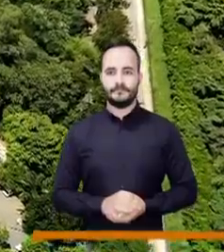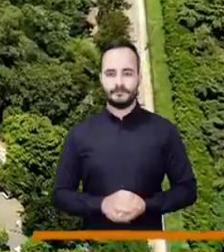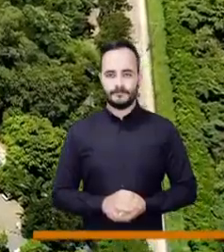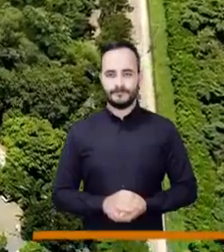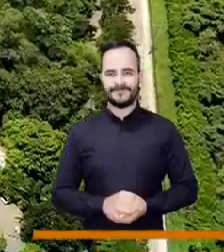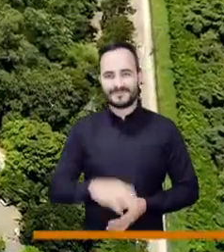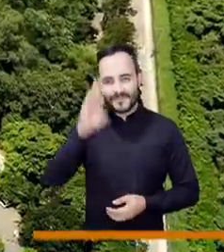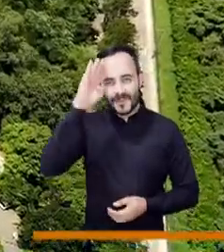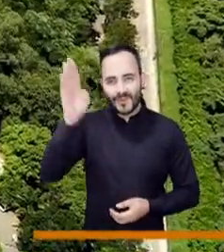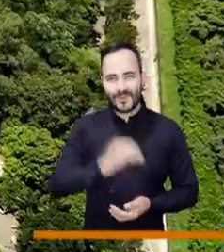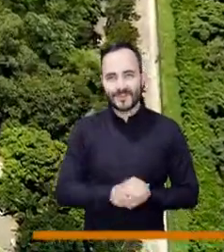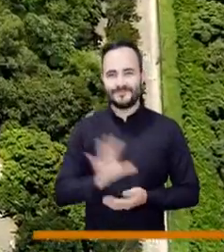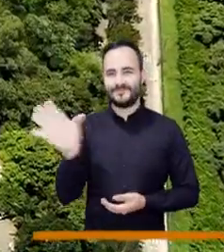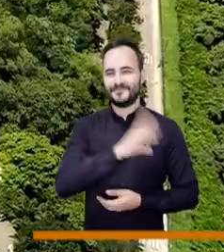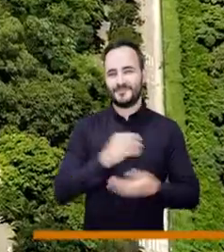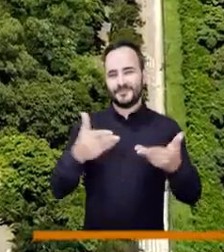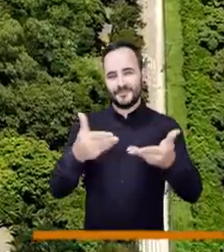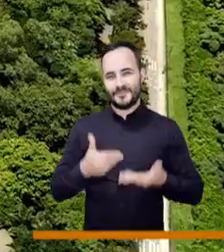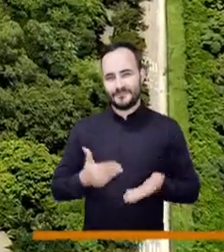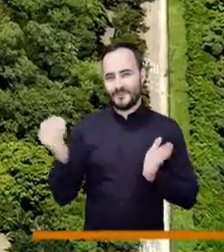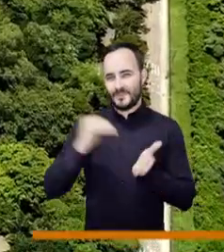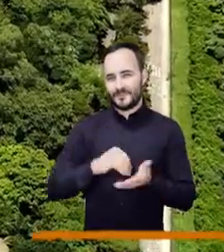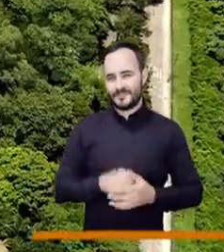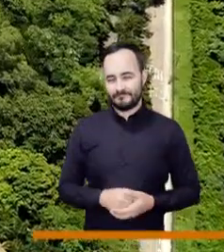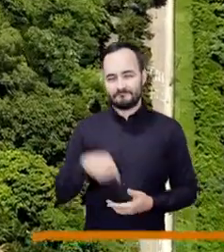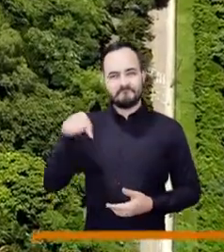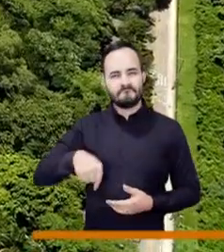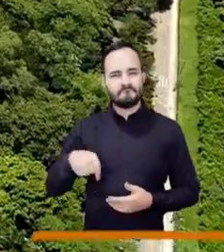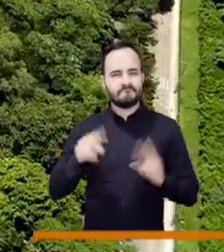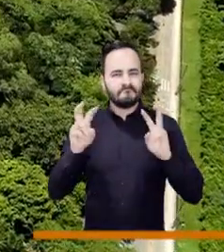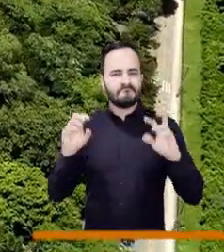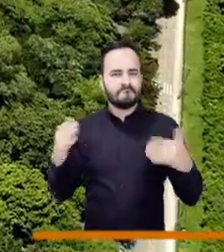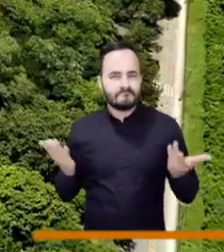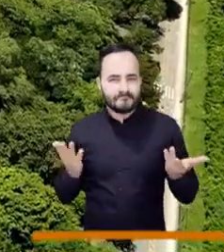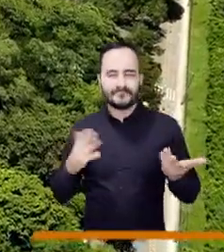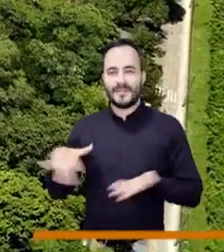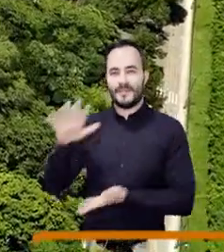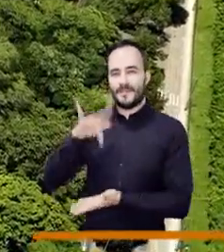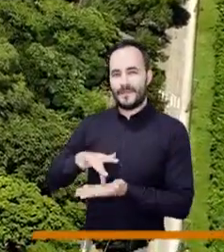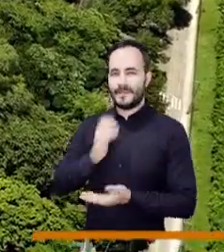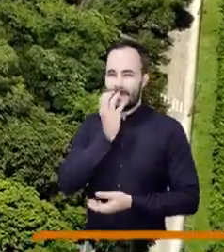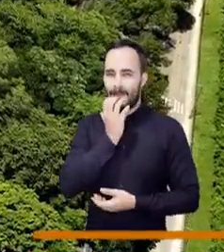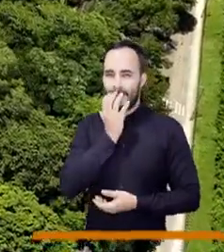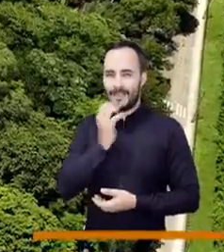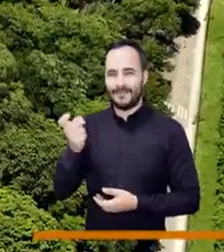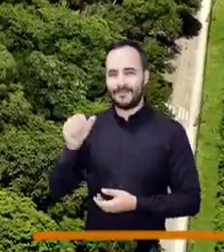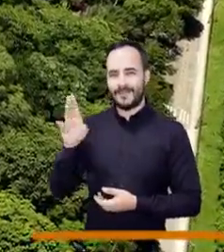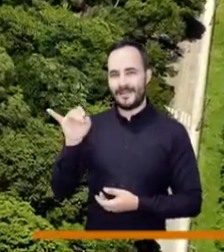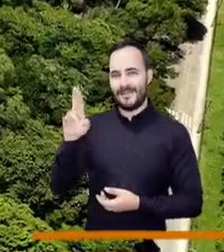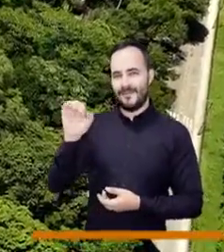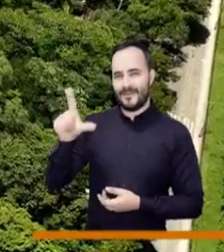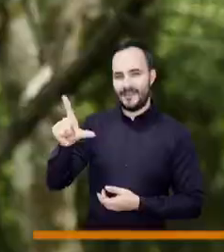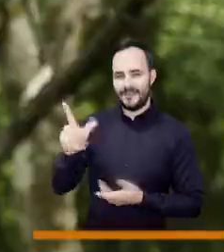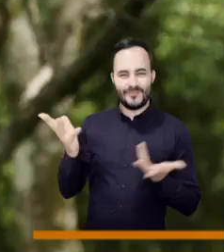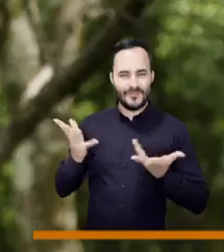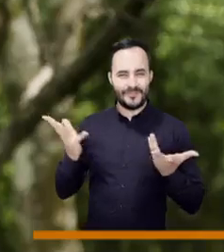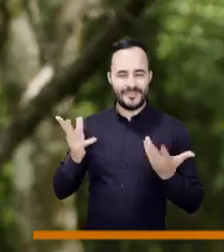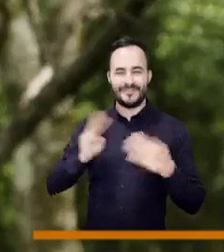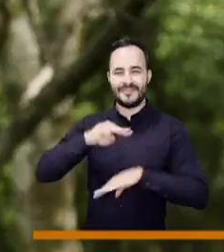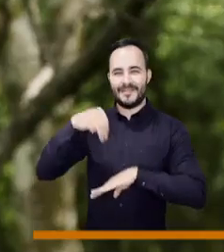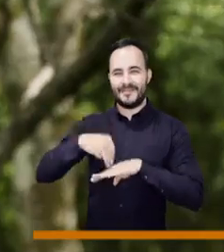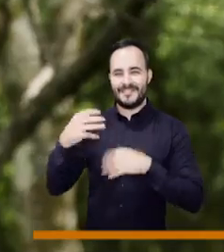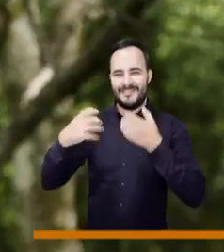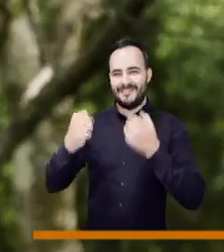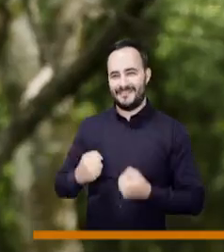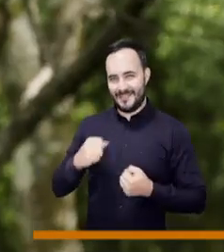Hola, bienvenidos. Hoy nos encontramos nuevamente desde el Parque Gabriel García Márquez, la sede de nuestro canal Telemedellín,